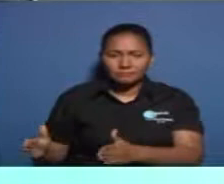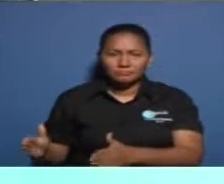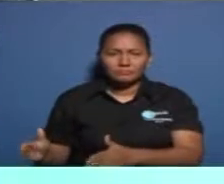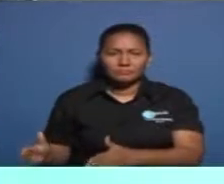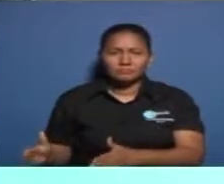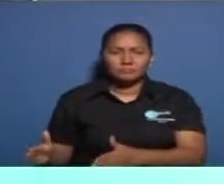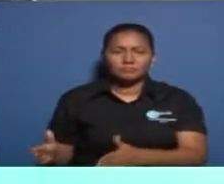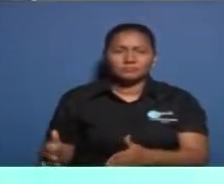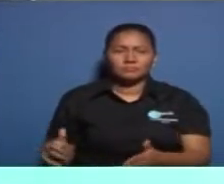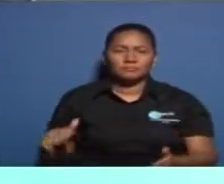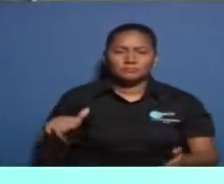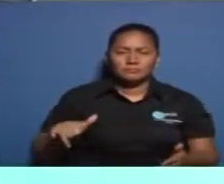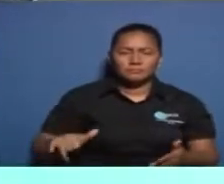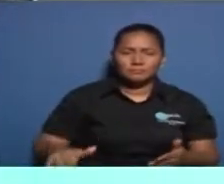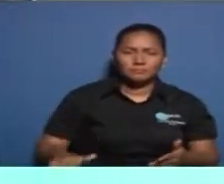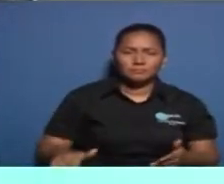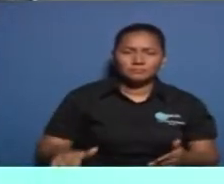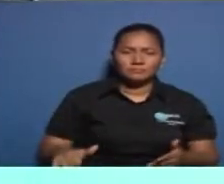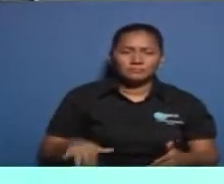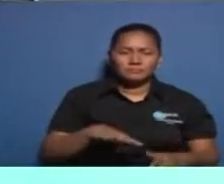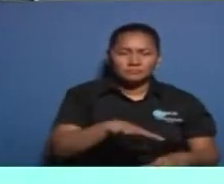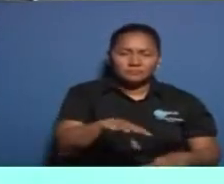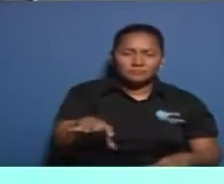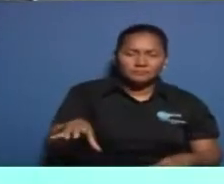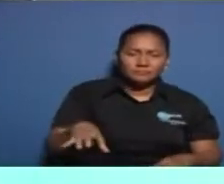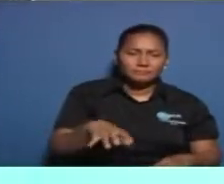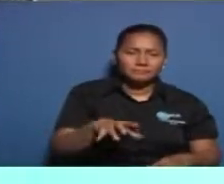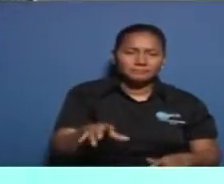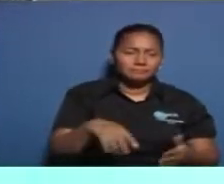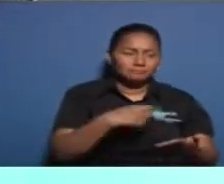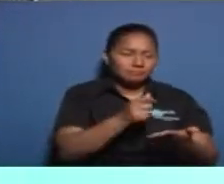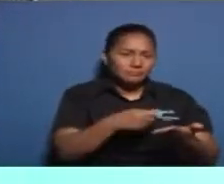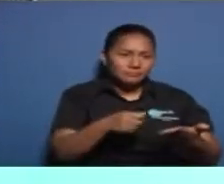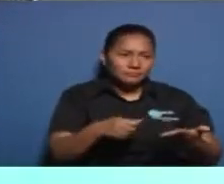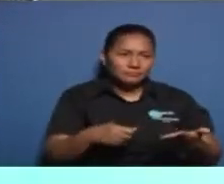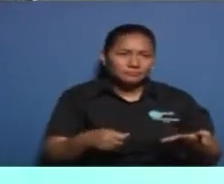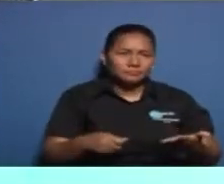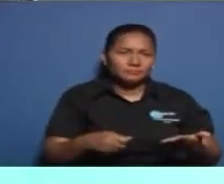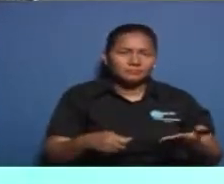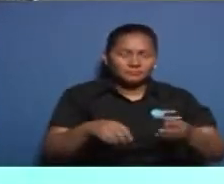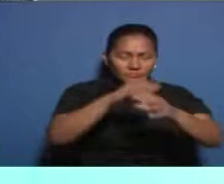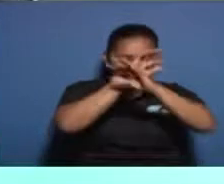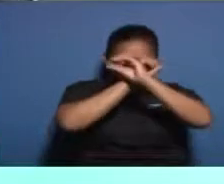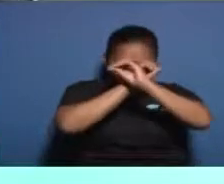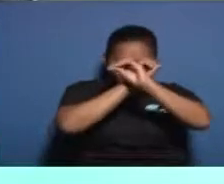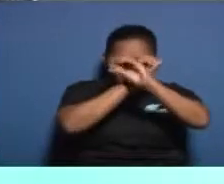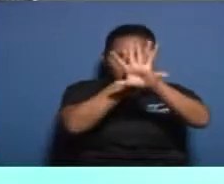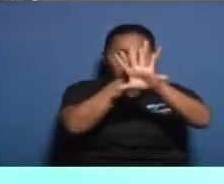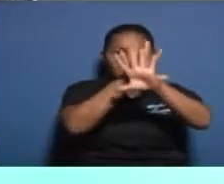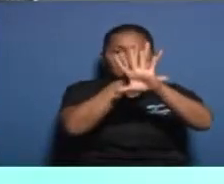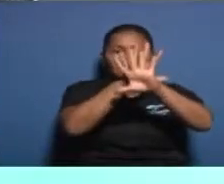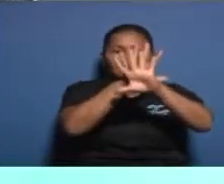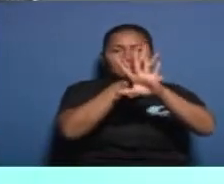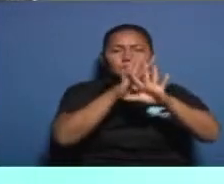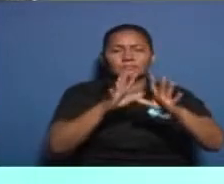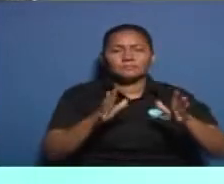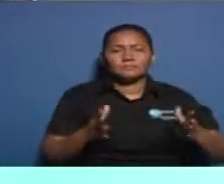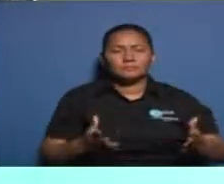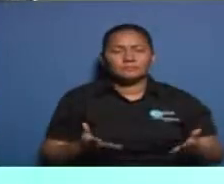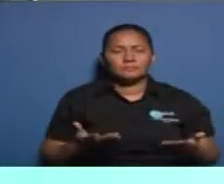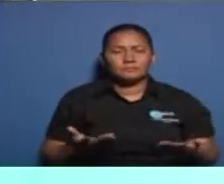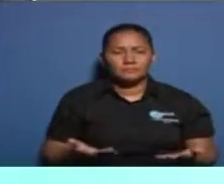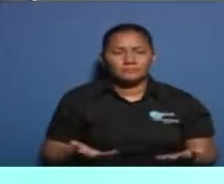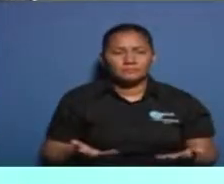como este y de muchos otros espacios escrito etcétera que podemos transmitir esta información pero yo creo que un elemento importante